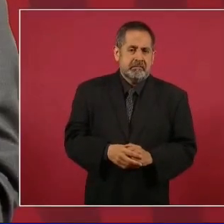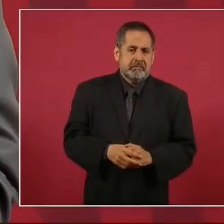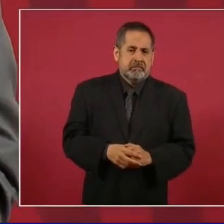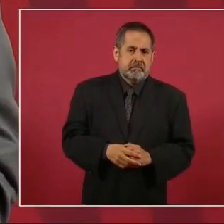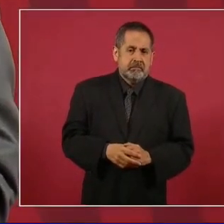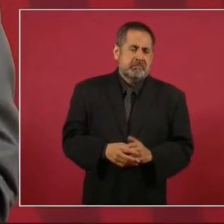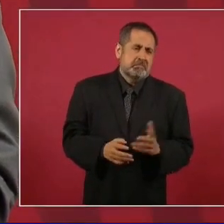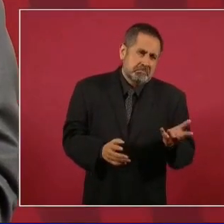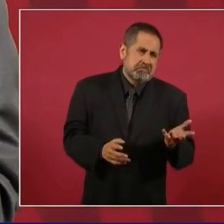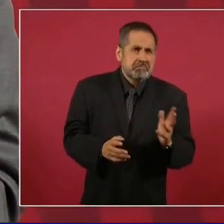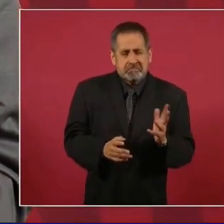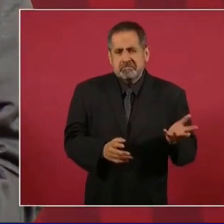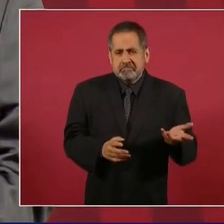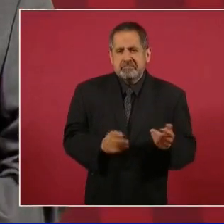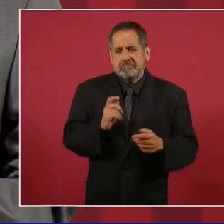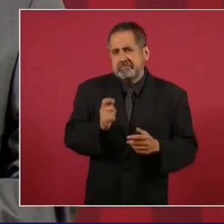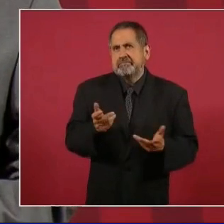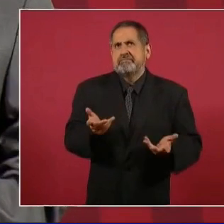Bueno, sí,